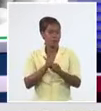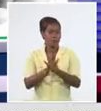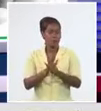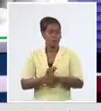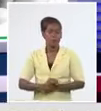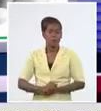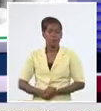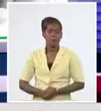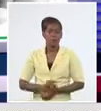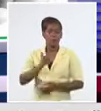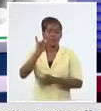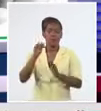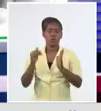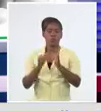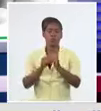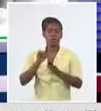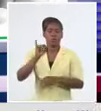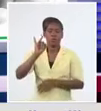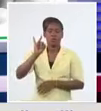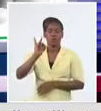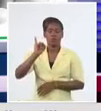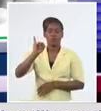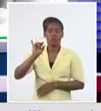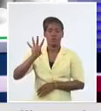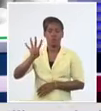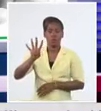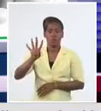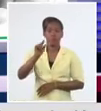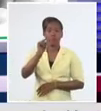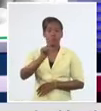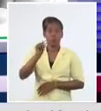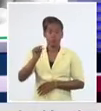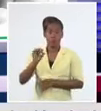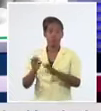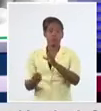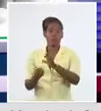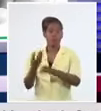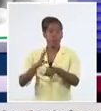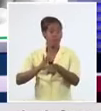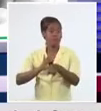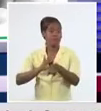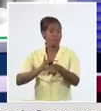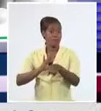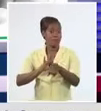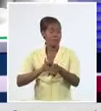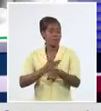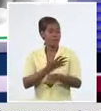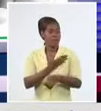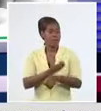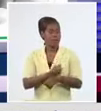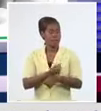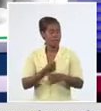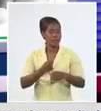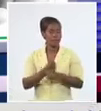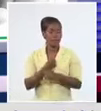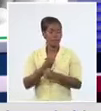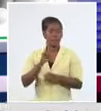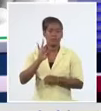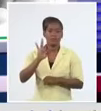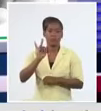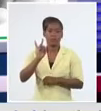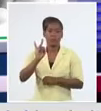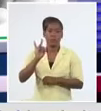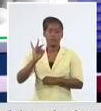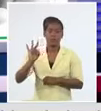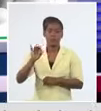ayer, 9.764 nuevos enfermos de COVID-19 y lamentablemente 78 fallecidos